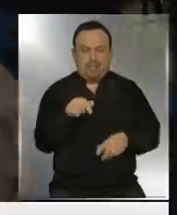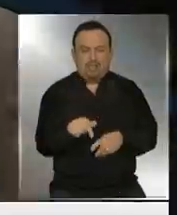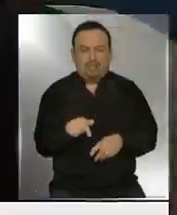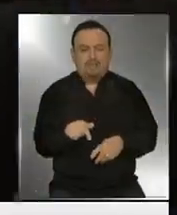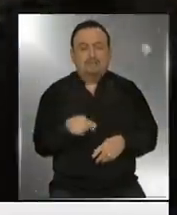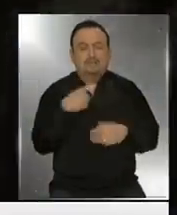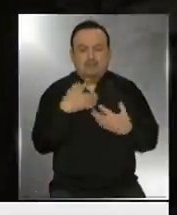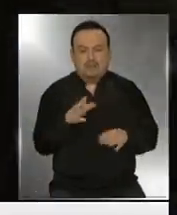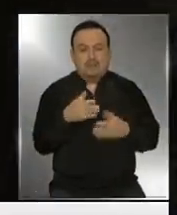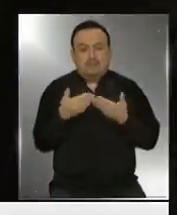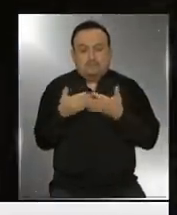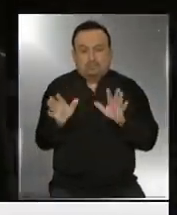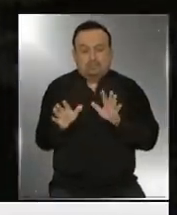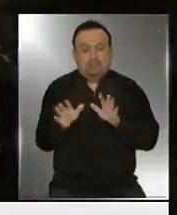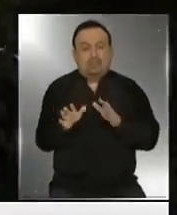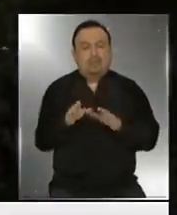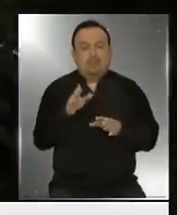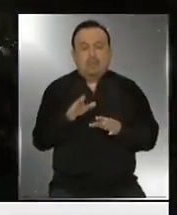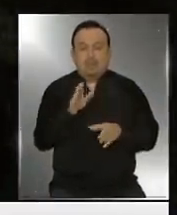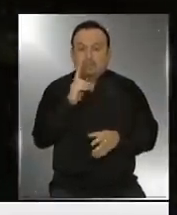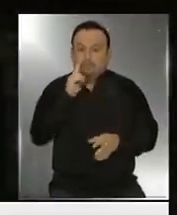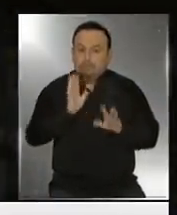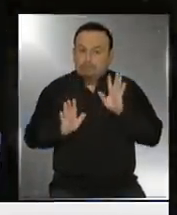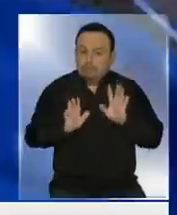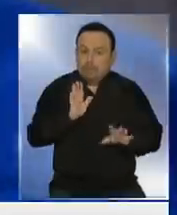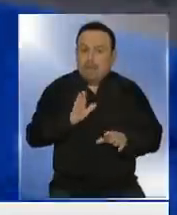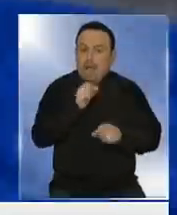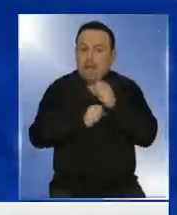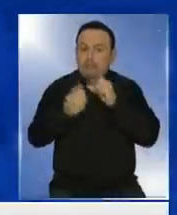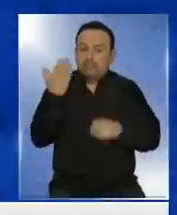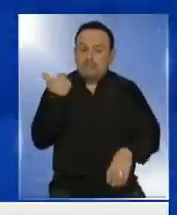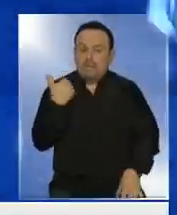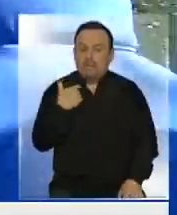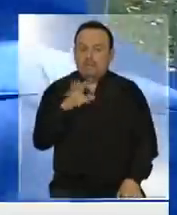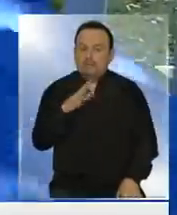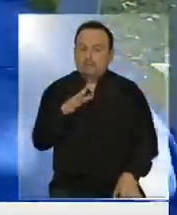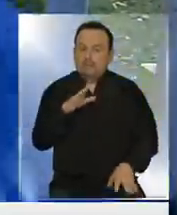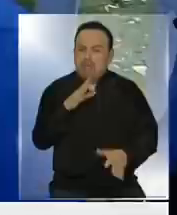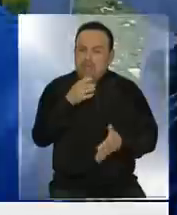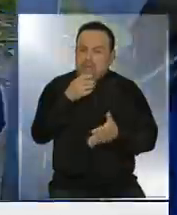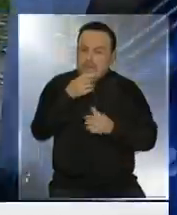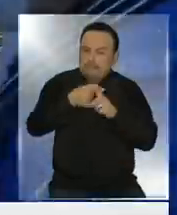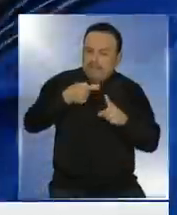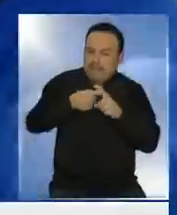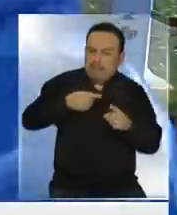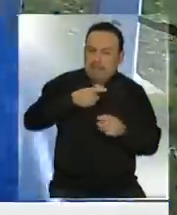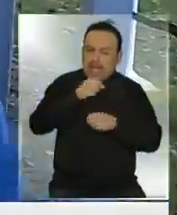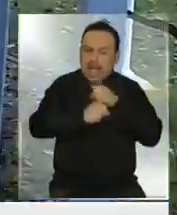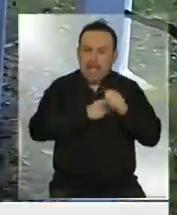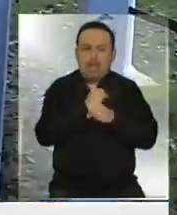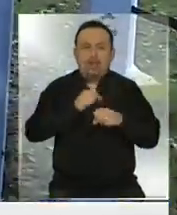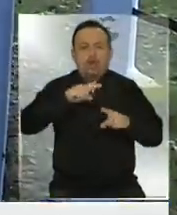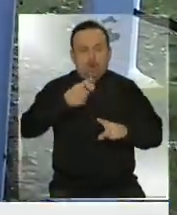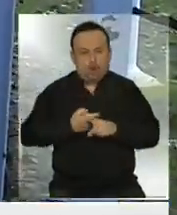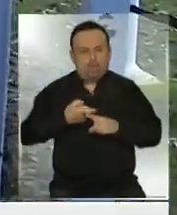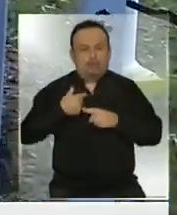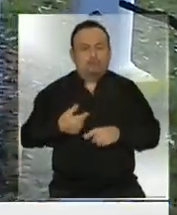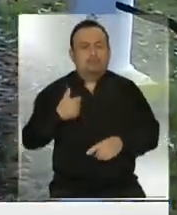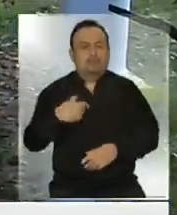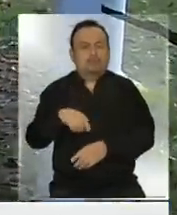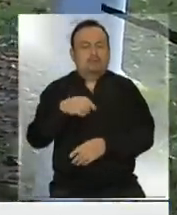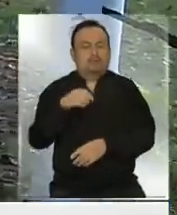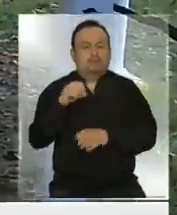dejado en libertad condicional durante el año pasado a mediados del año pasado ella se encontraba nuevamente realizando